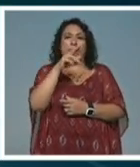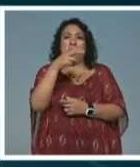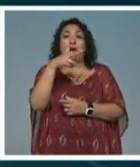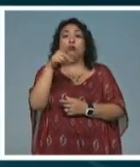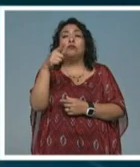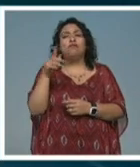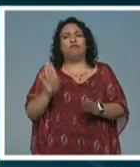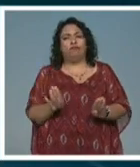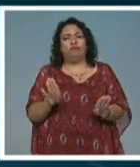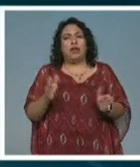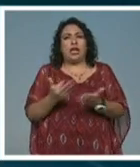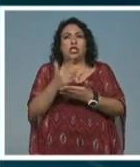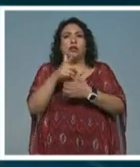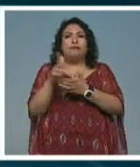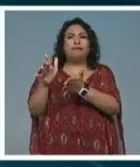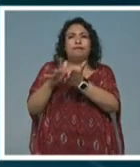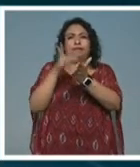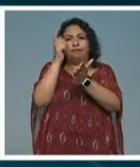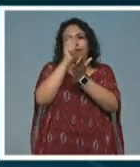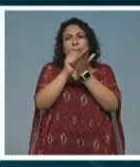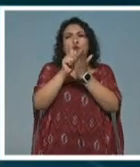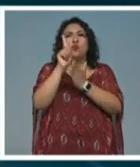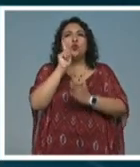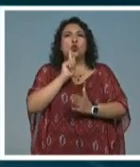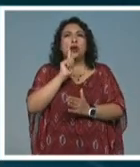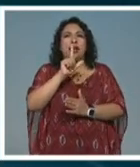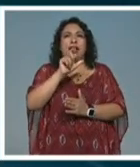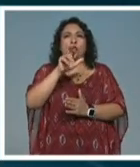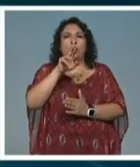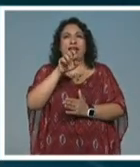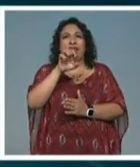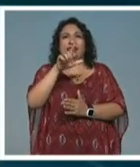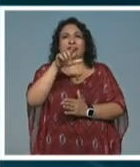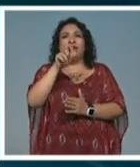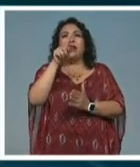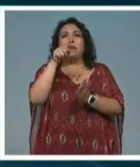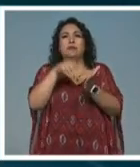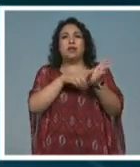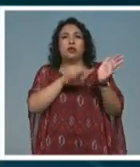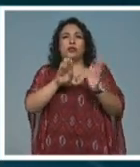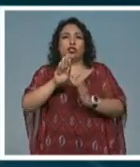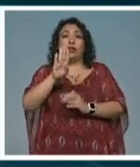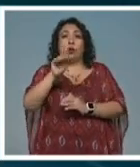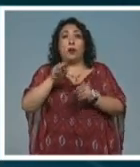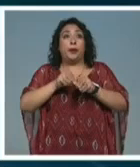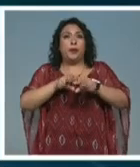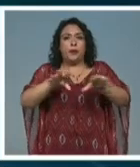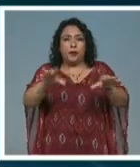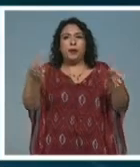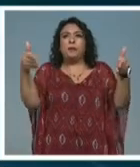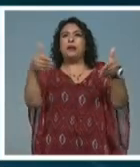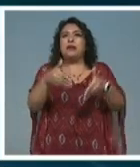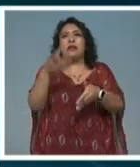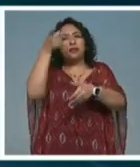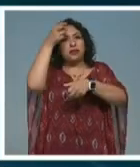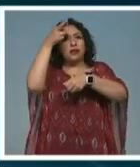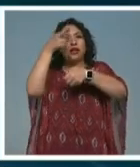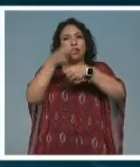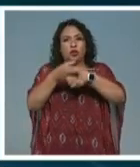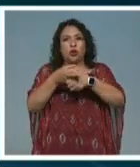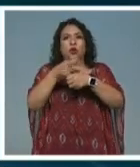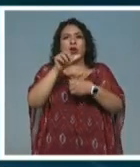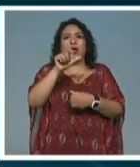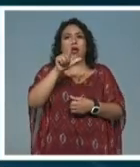nacionales, la propuesta inspirada en la novela de la escritora Laura Esquivel, publicada en 1989, se presentó con la directora de